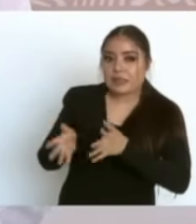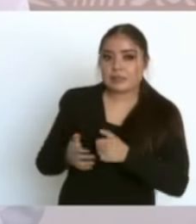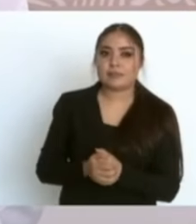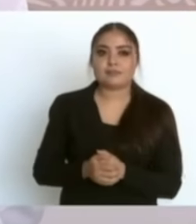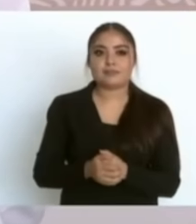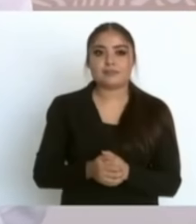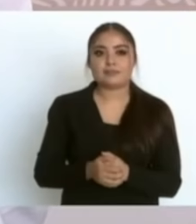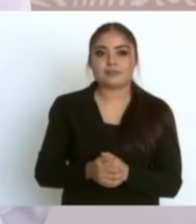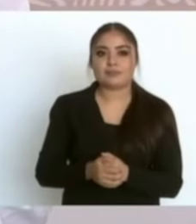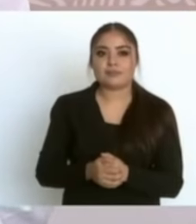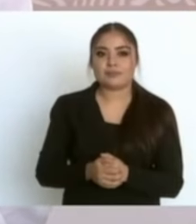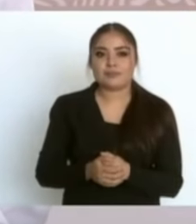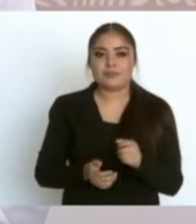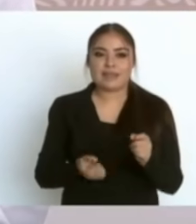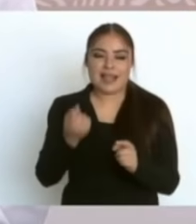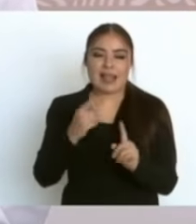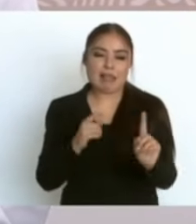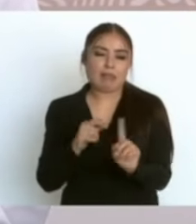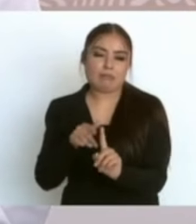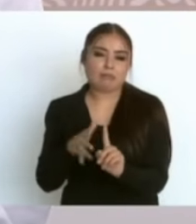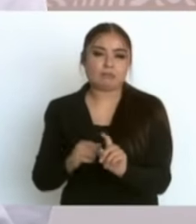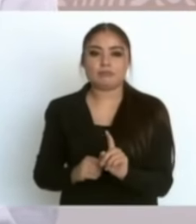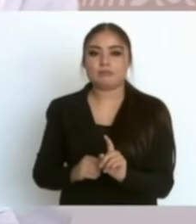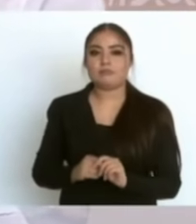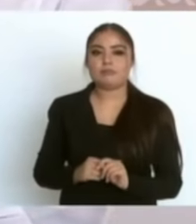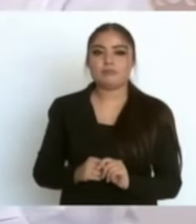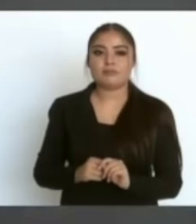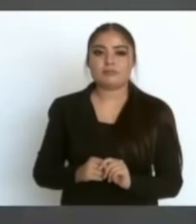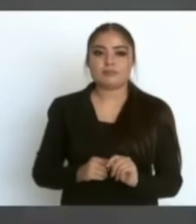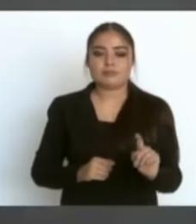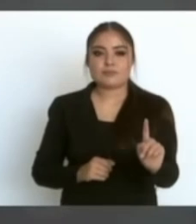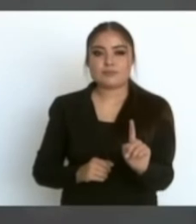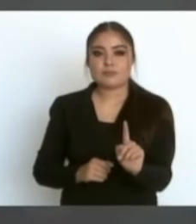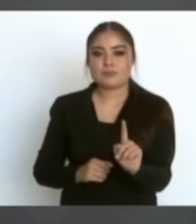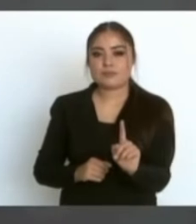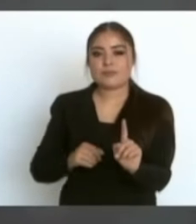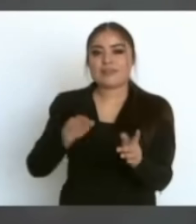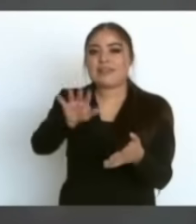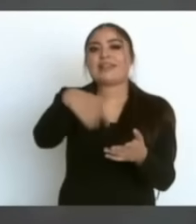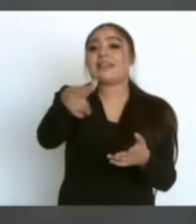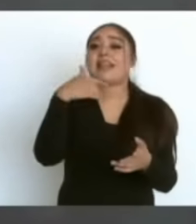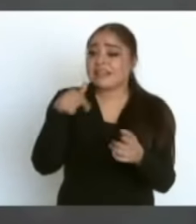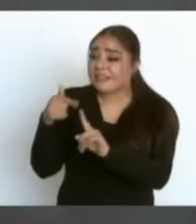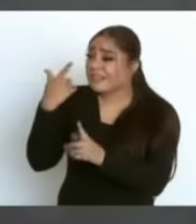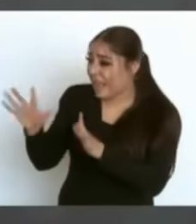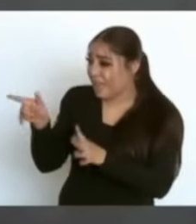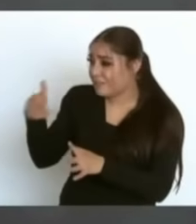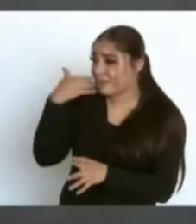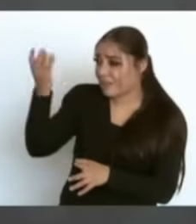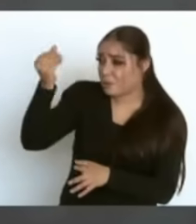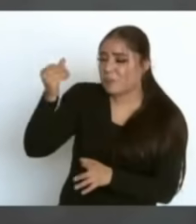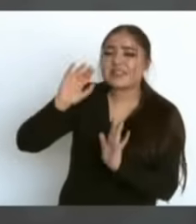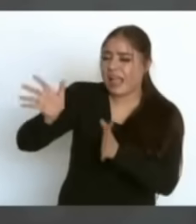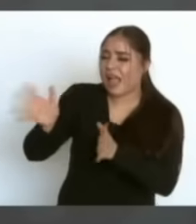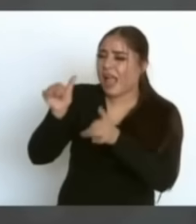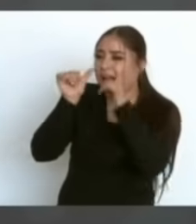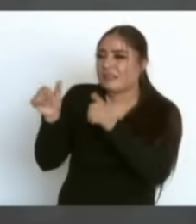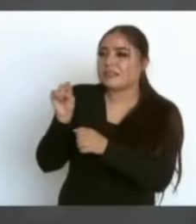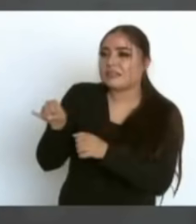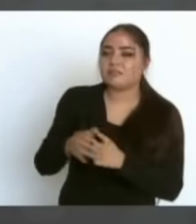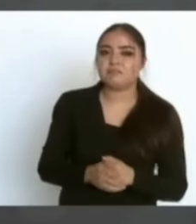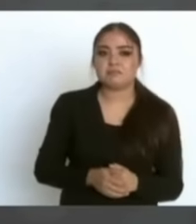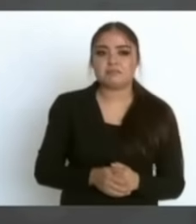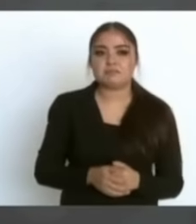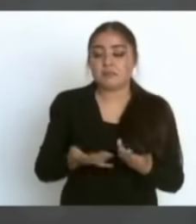que no faltan los al menos éste lo que quieren es la pensión ya se les va a tratar de todo